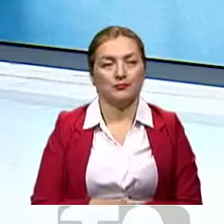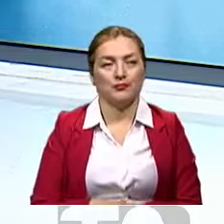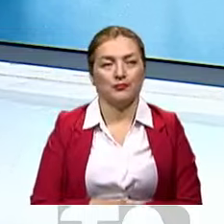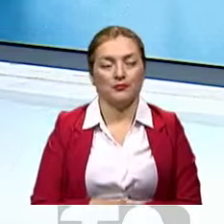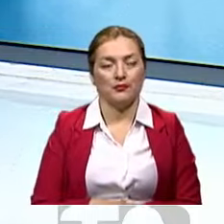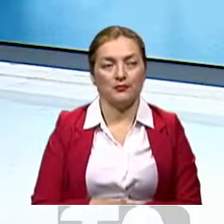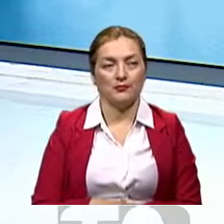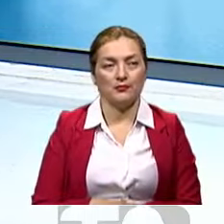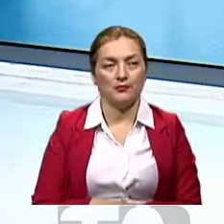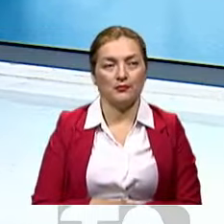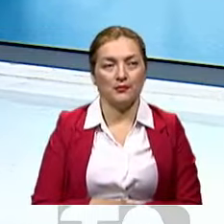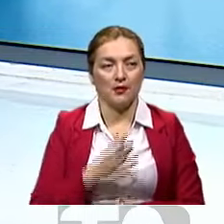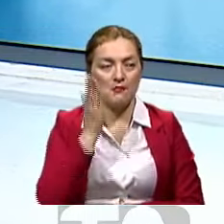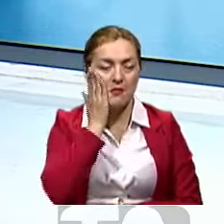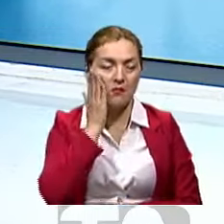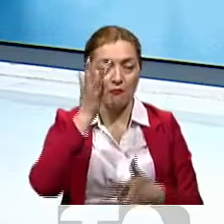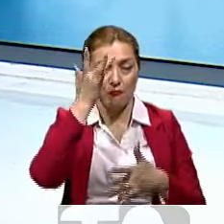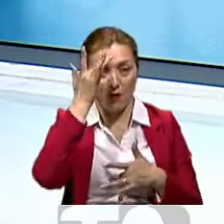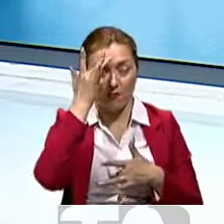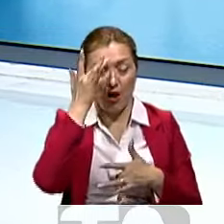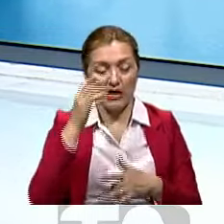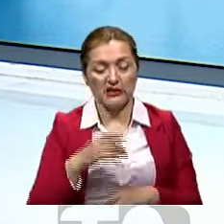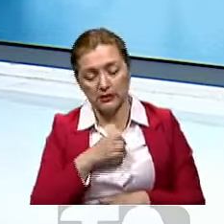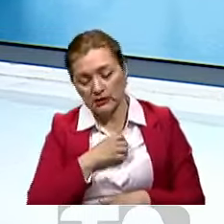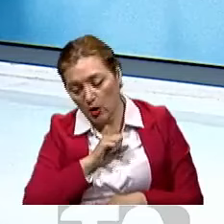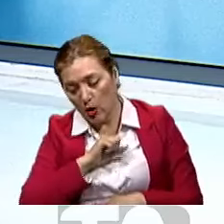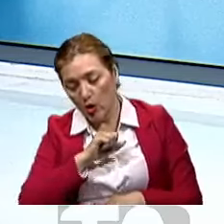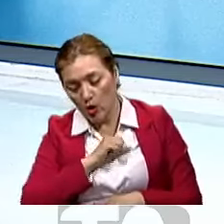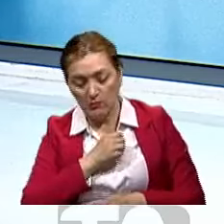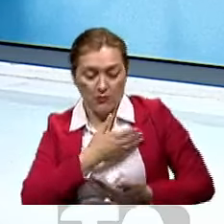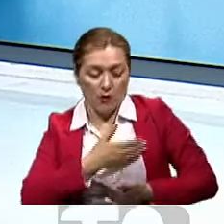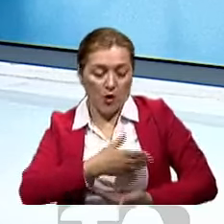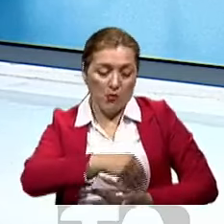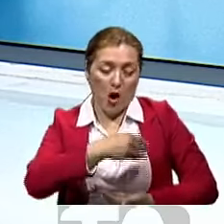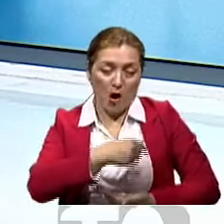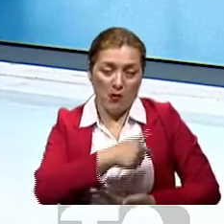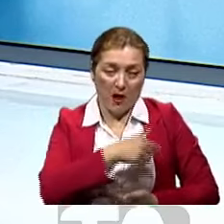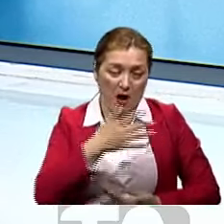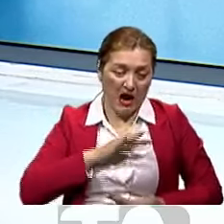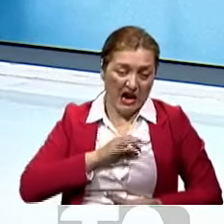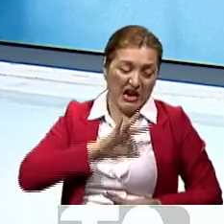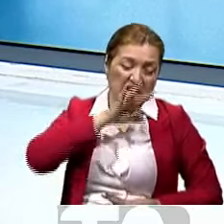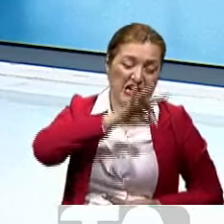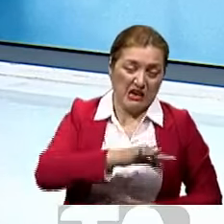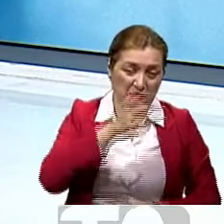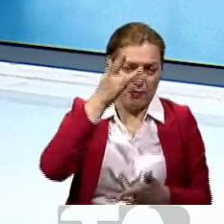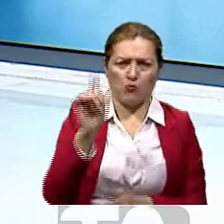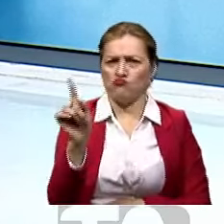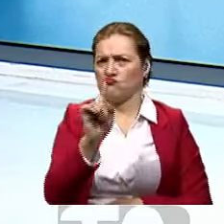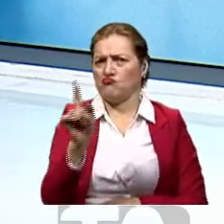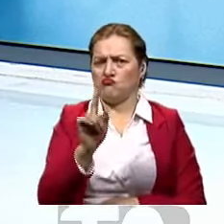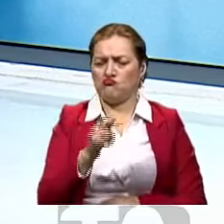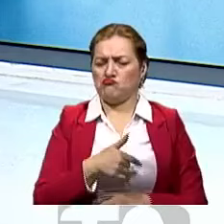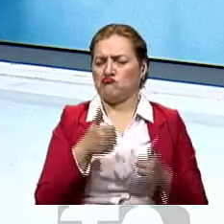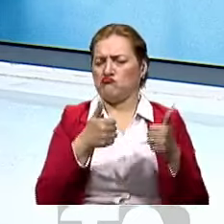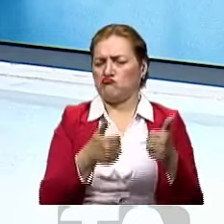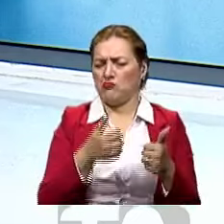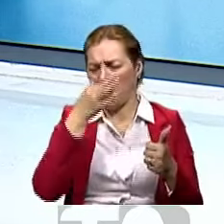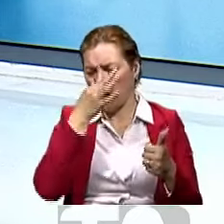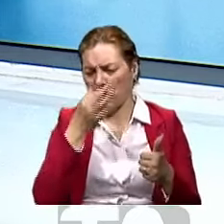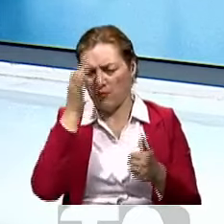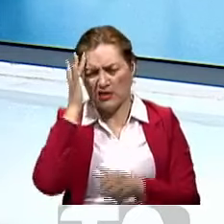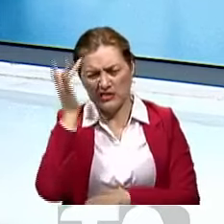finalmente, aunque la madre esté enferma, la leche materna siempre es buena para el niño. Por eso, no importa si es que usted está resfriada, con